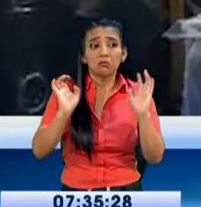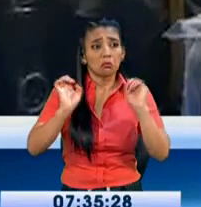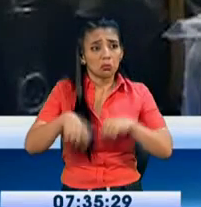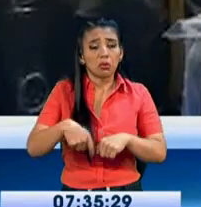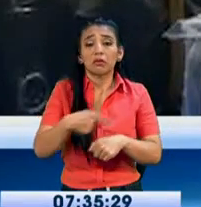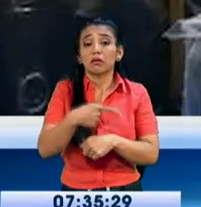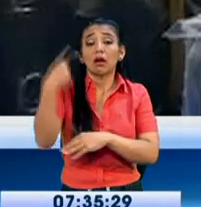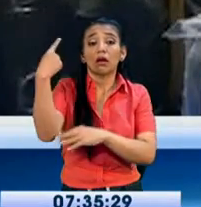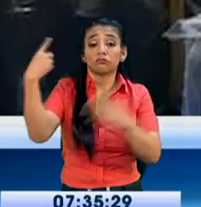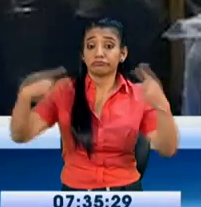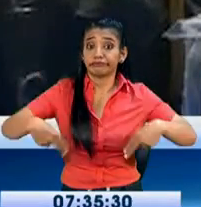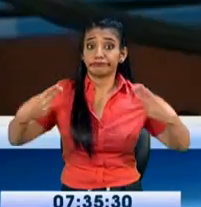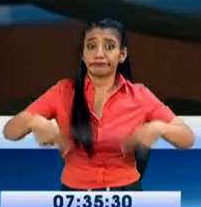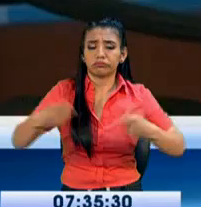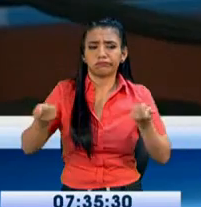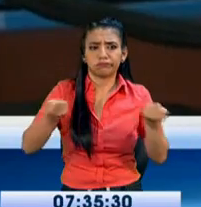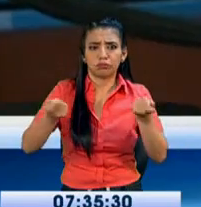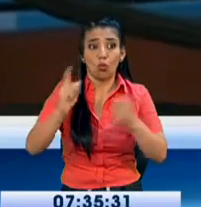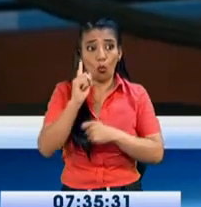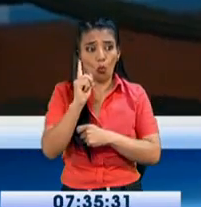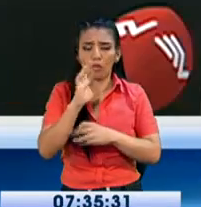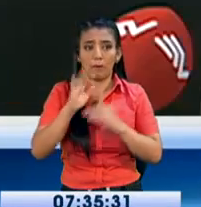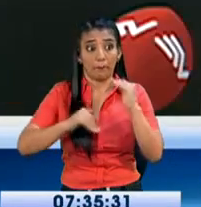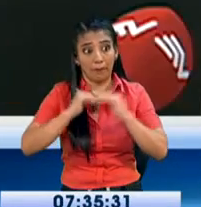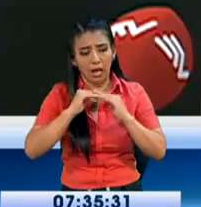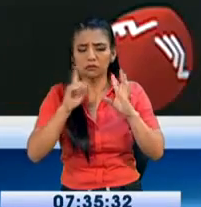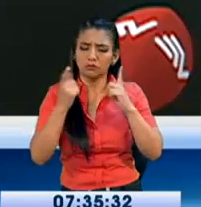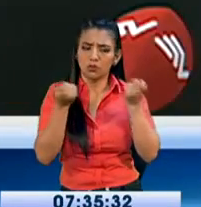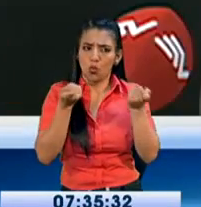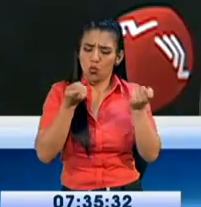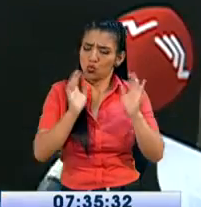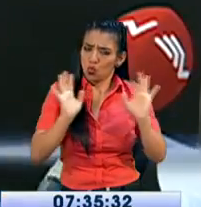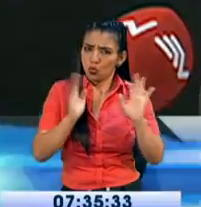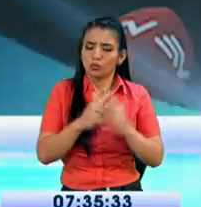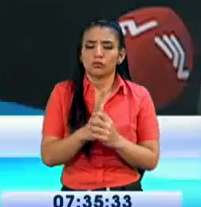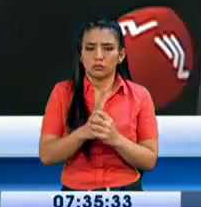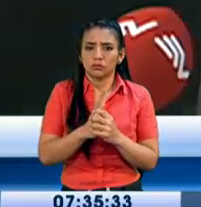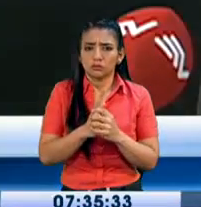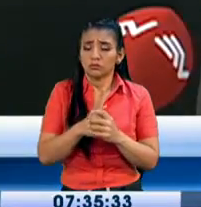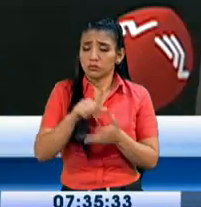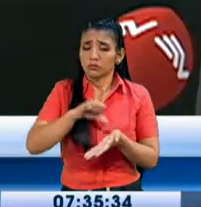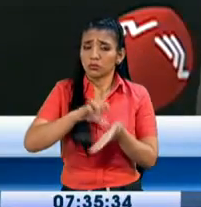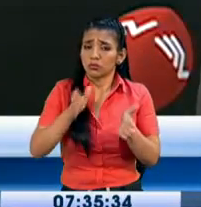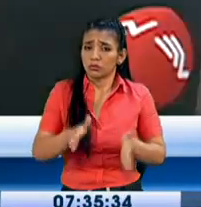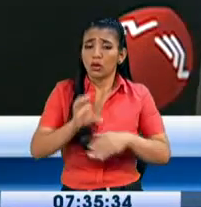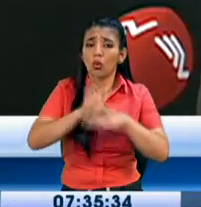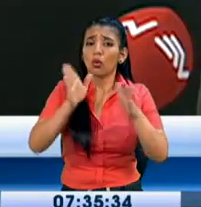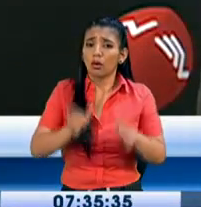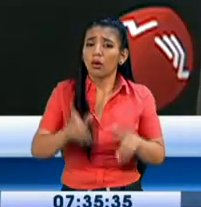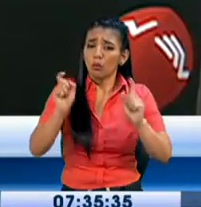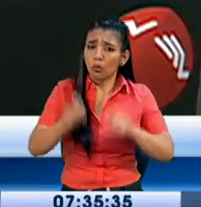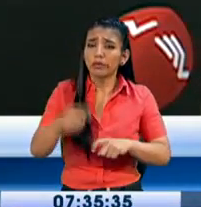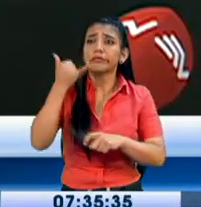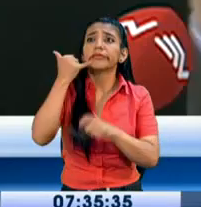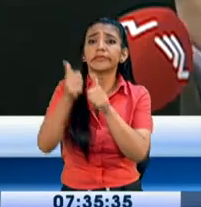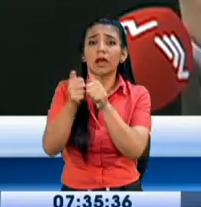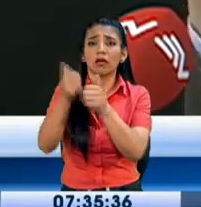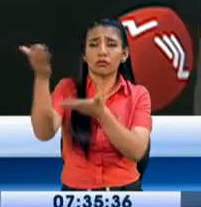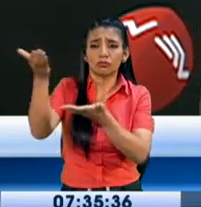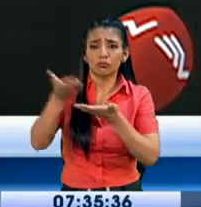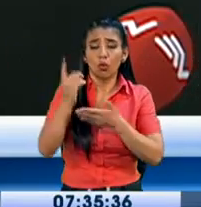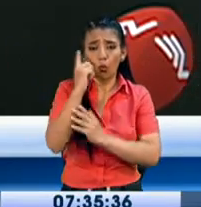la aduana controlará que no se exceda el límite. En definitiva, los ciudadanos ecuatorianos pueden traer un teléfono,